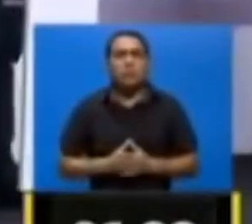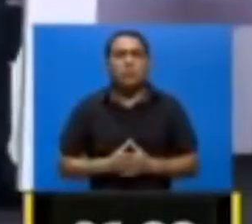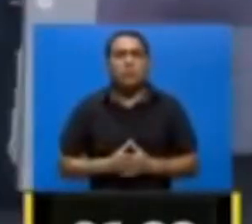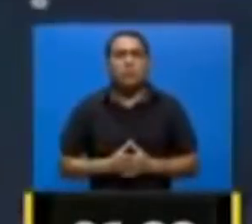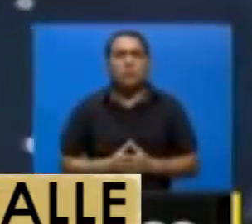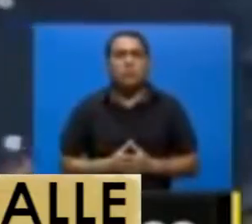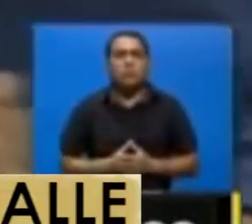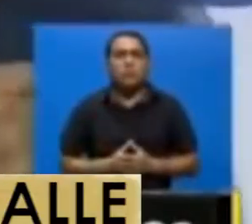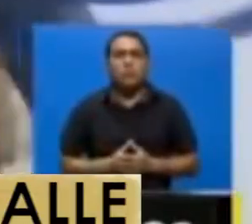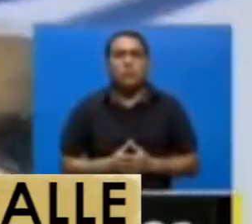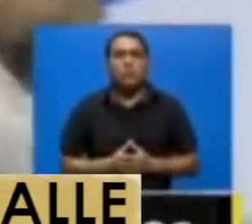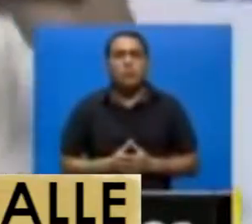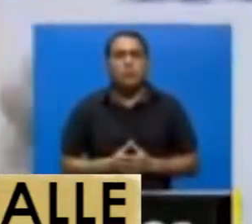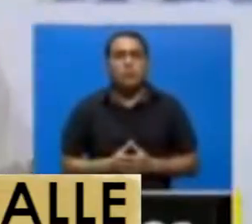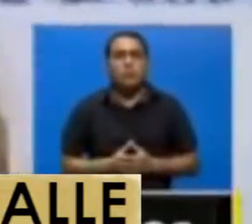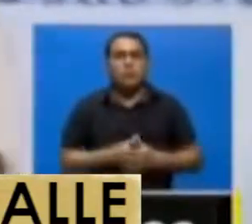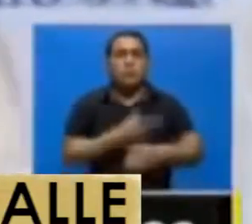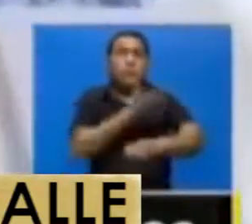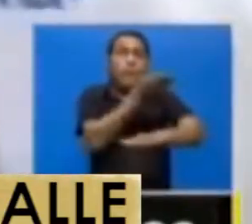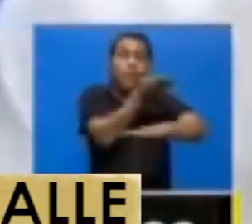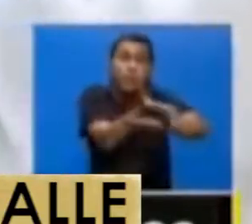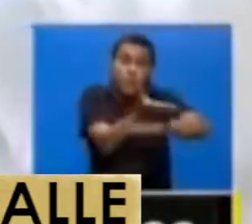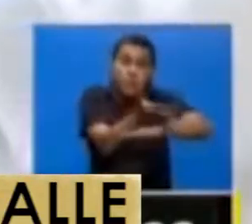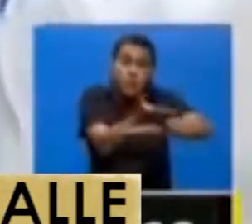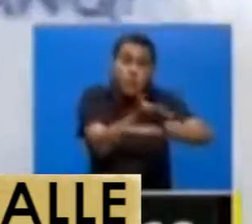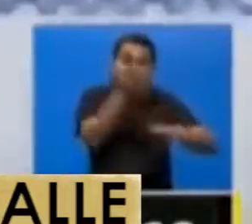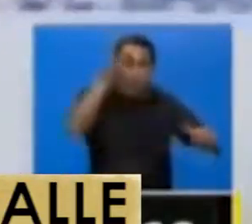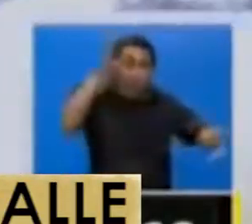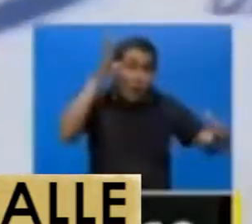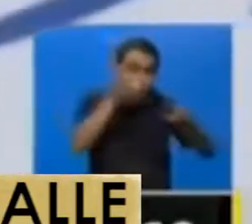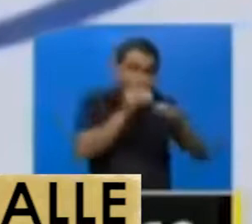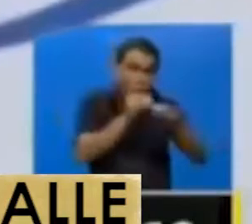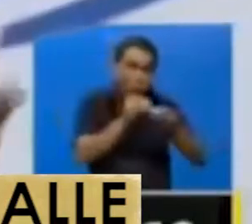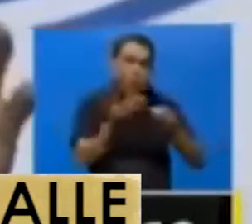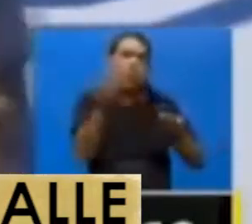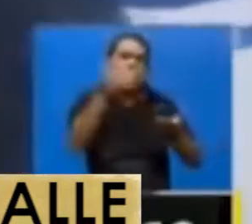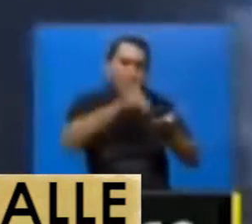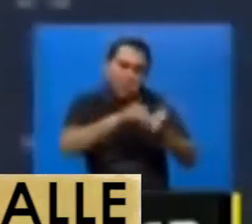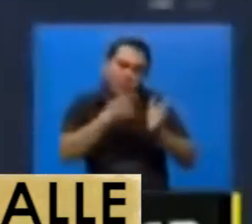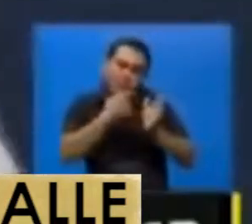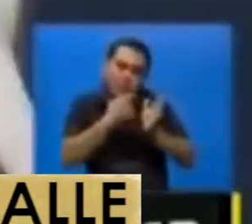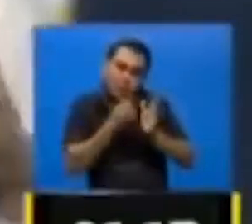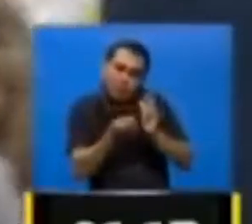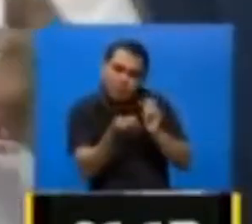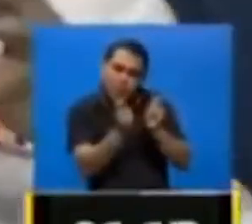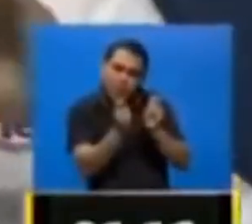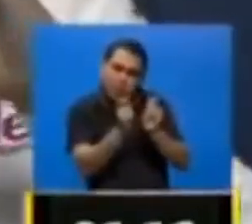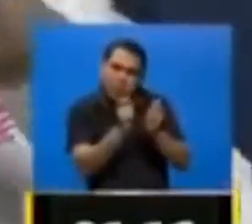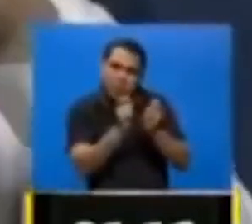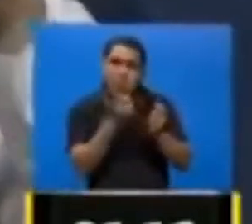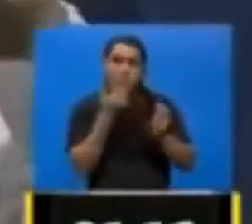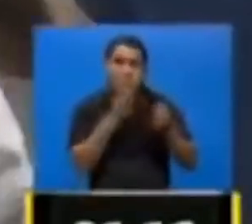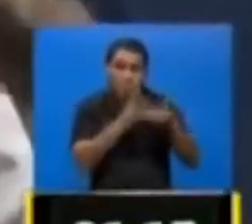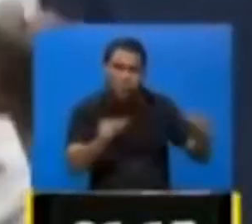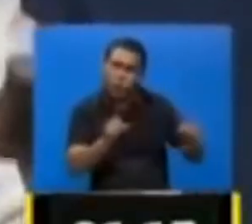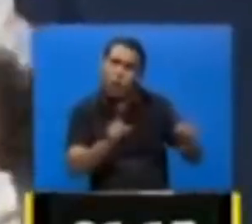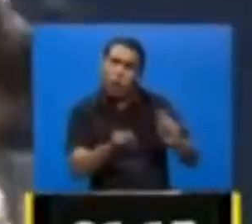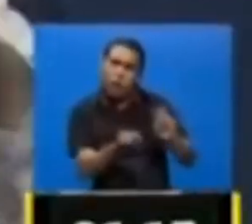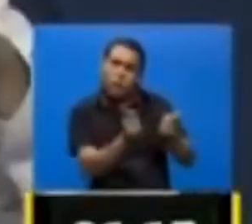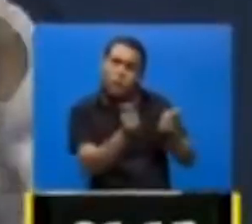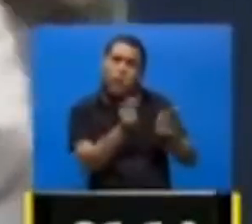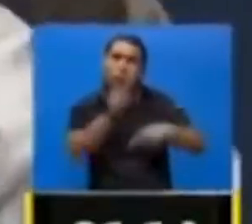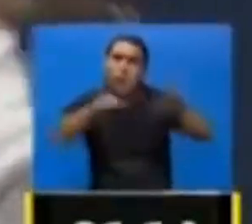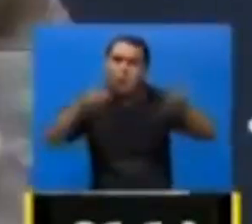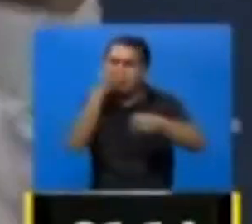La propuesta de reestructurar el acuerdo, que es la palabra ahora, después de decir que había que volver trizas el acuerdo, les dio como